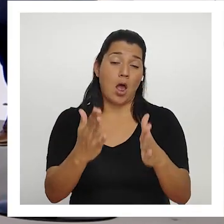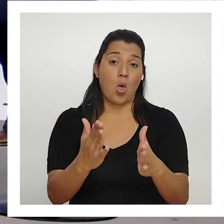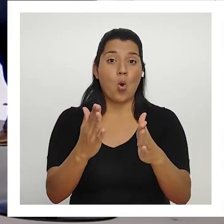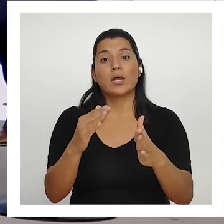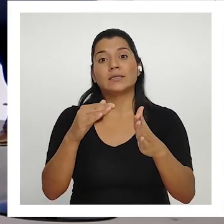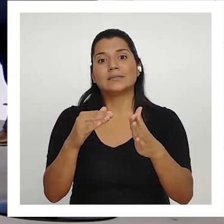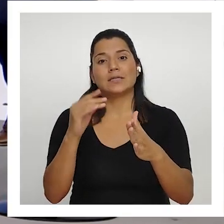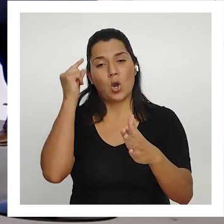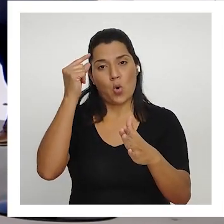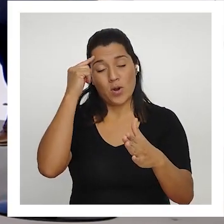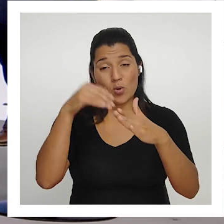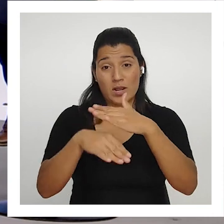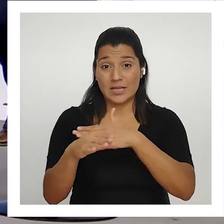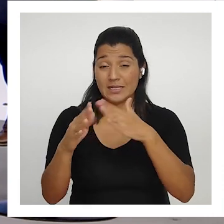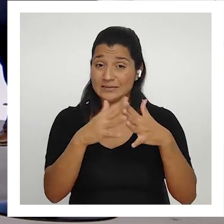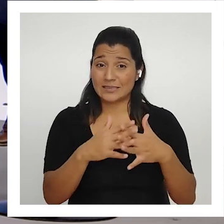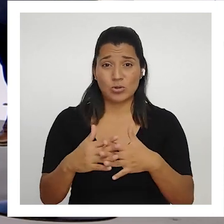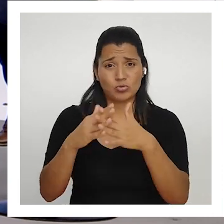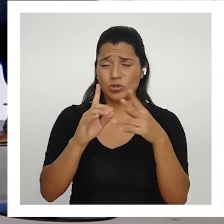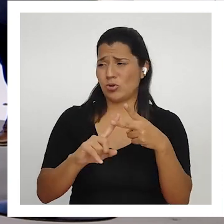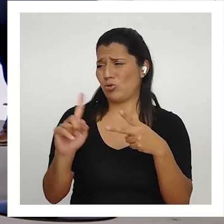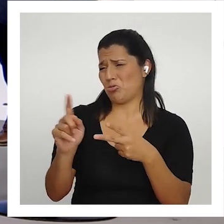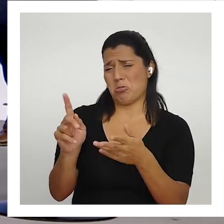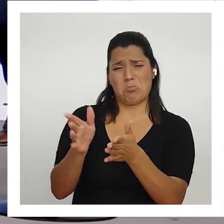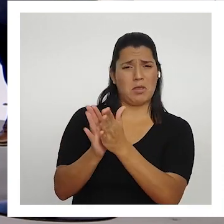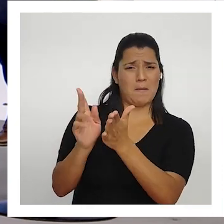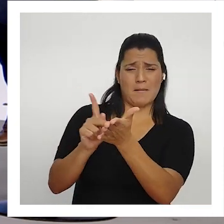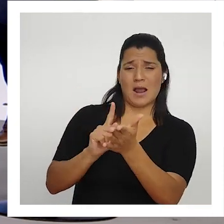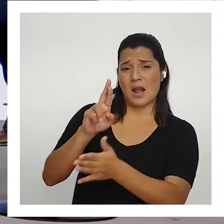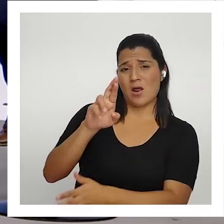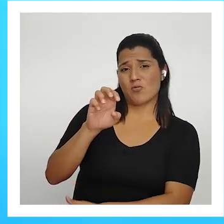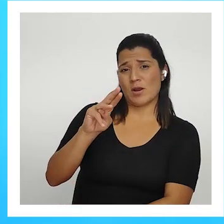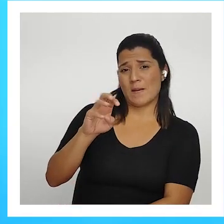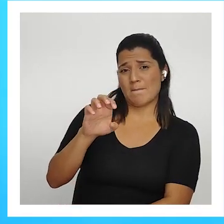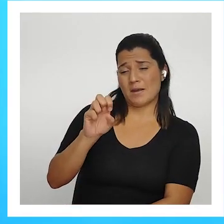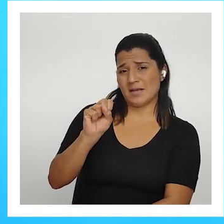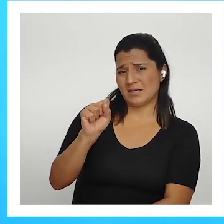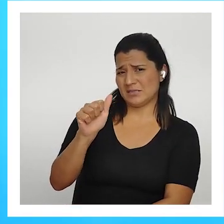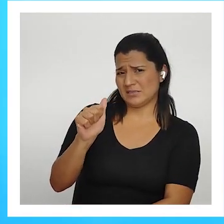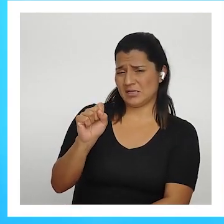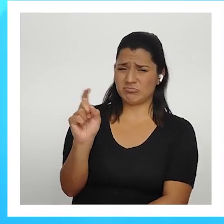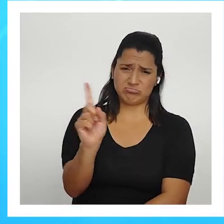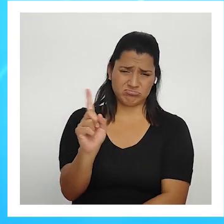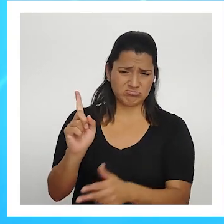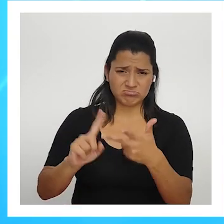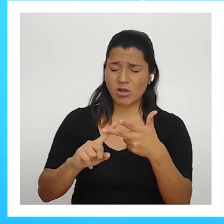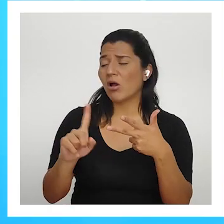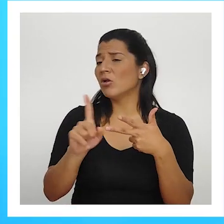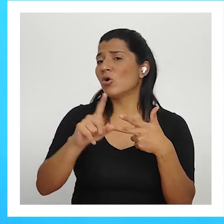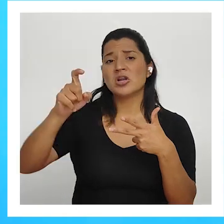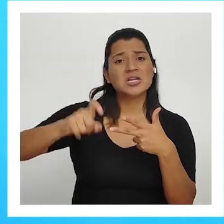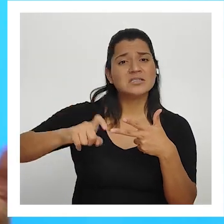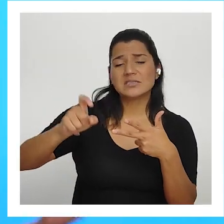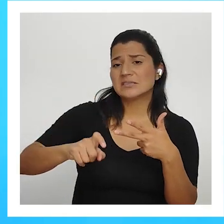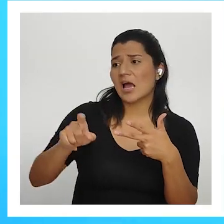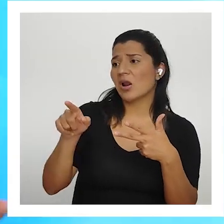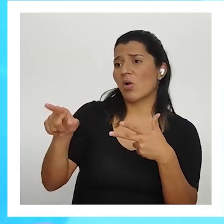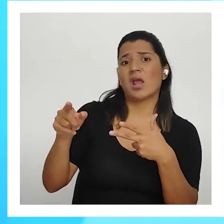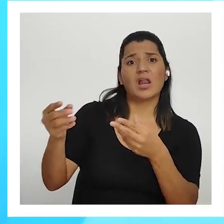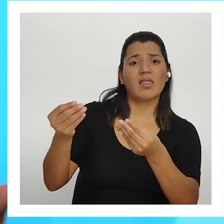advertencias, señalaba que, por ejemplo, ellos para solicitar una visa de trabajo no se deben de enviar montos de